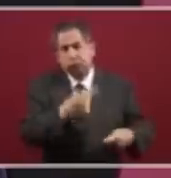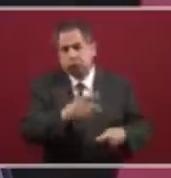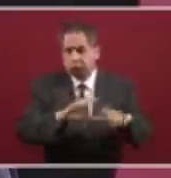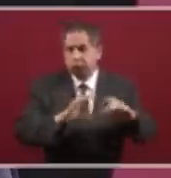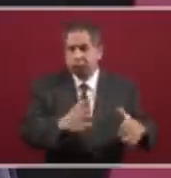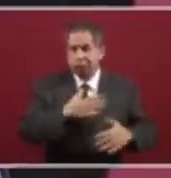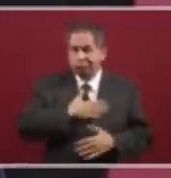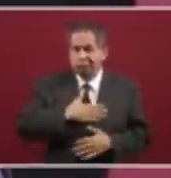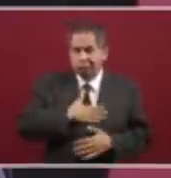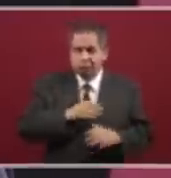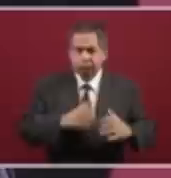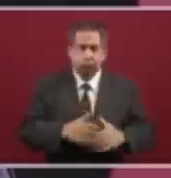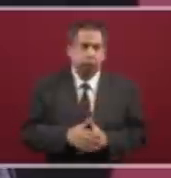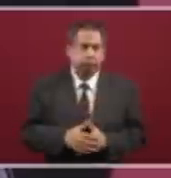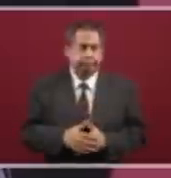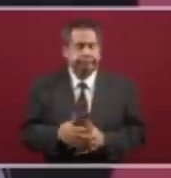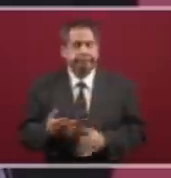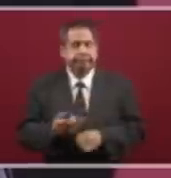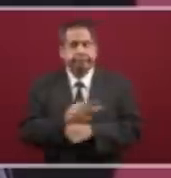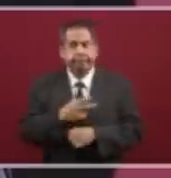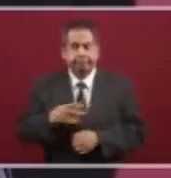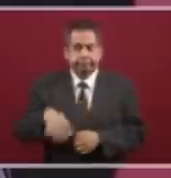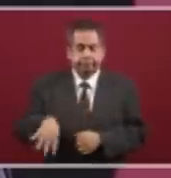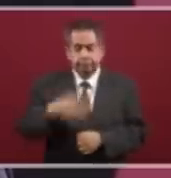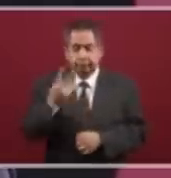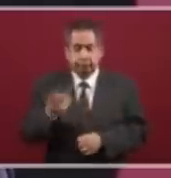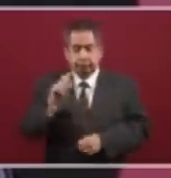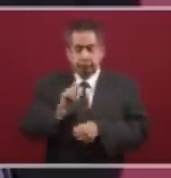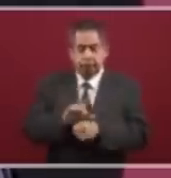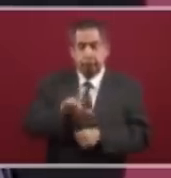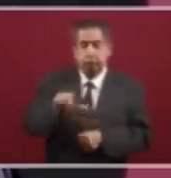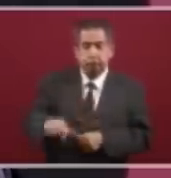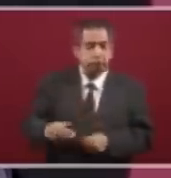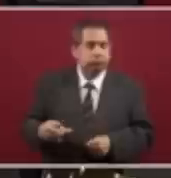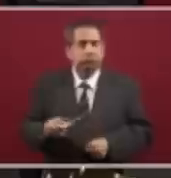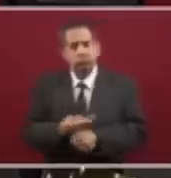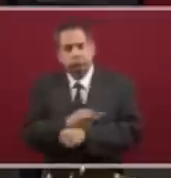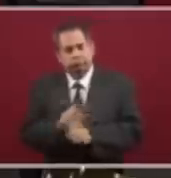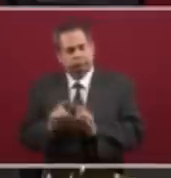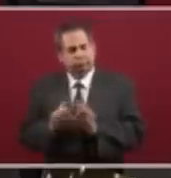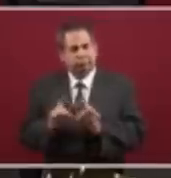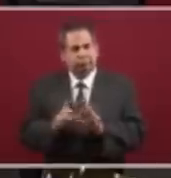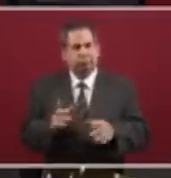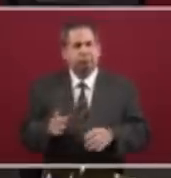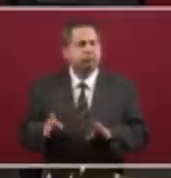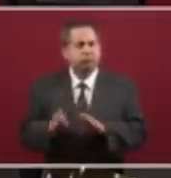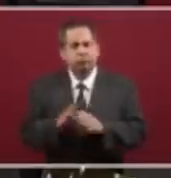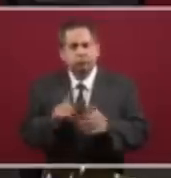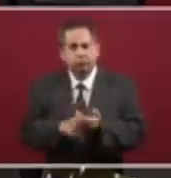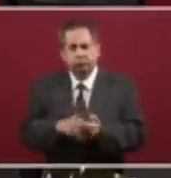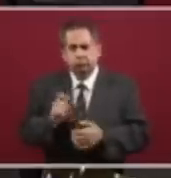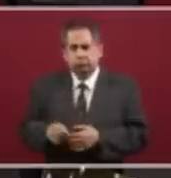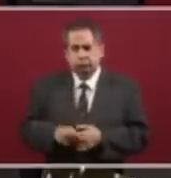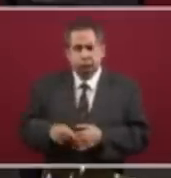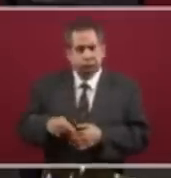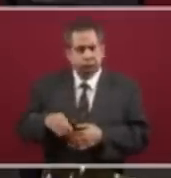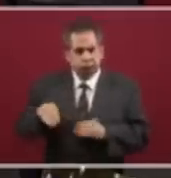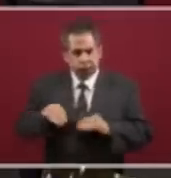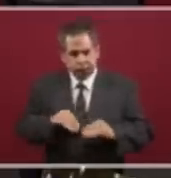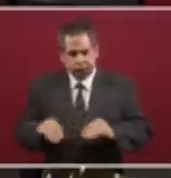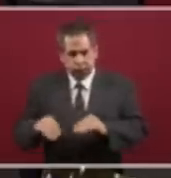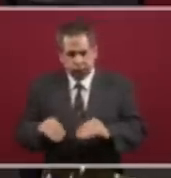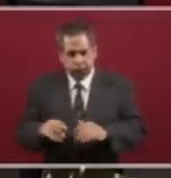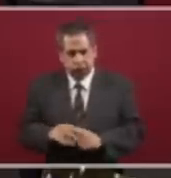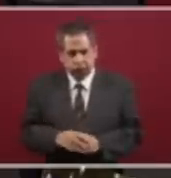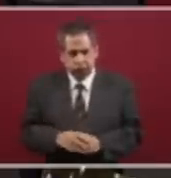casualmente 14 días después de emitida dicha residencia es que se lleva a cabo el operativo de